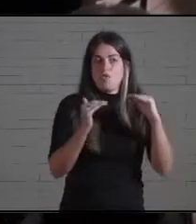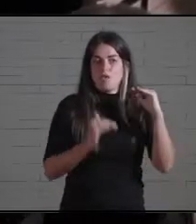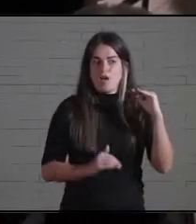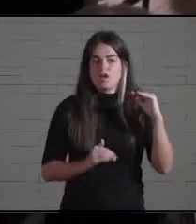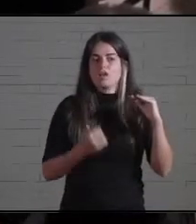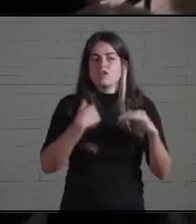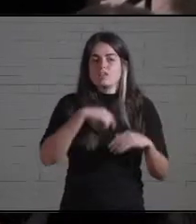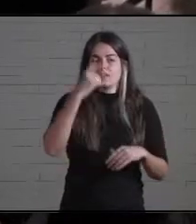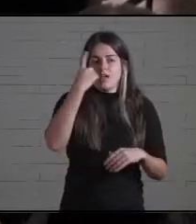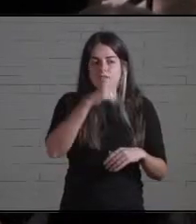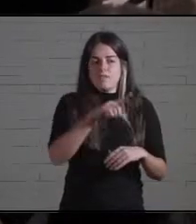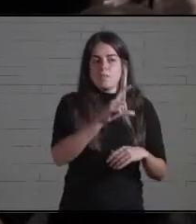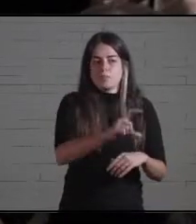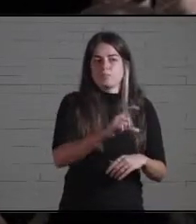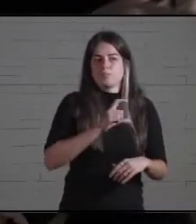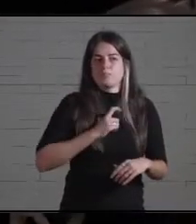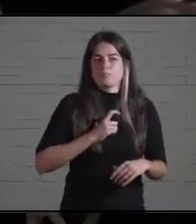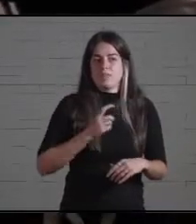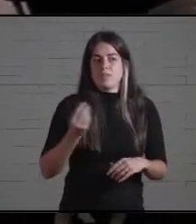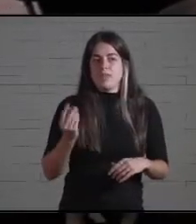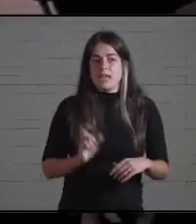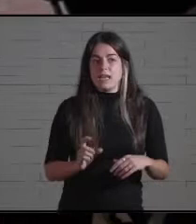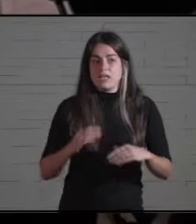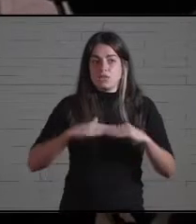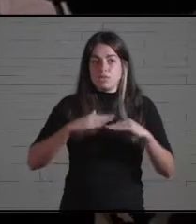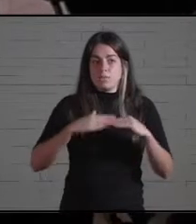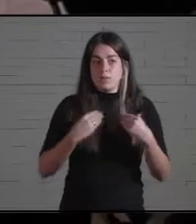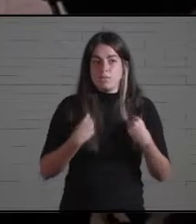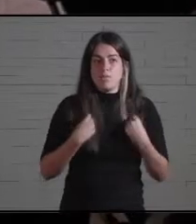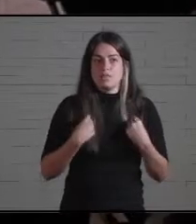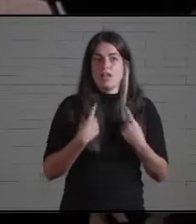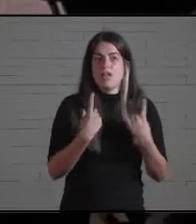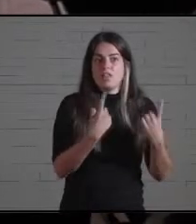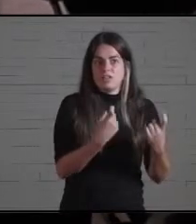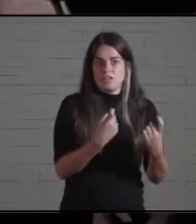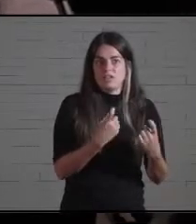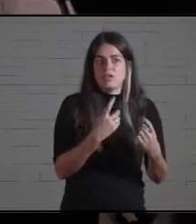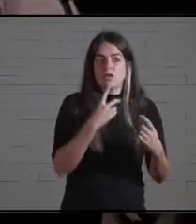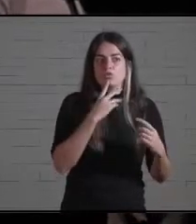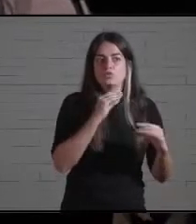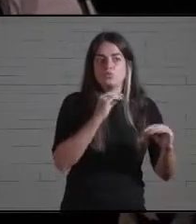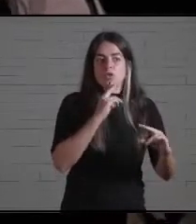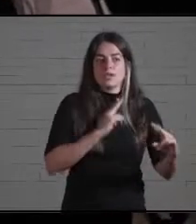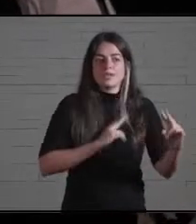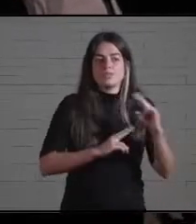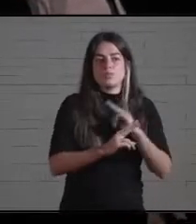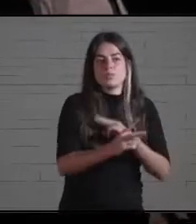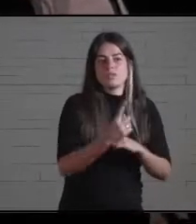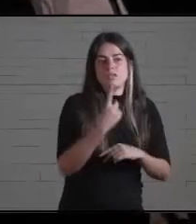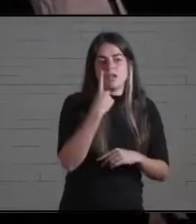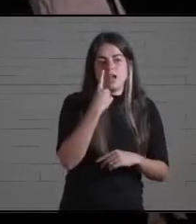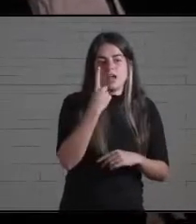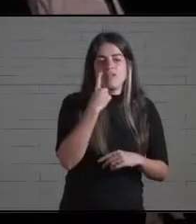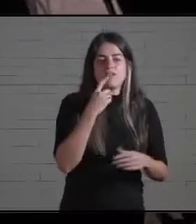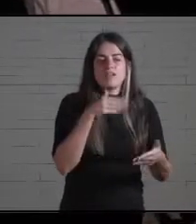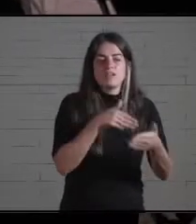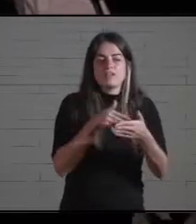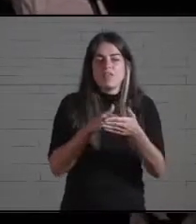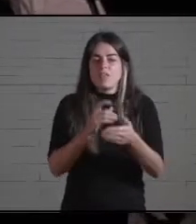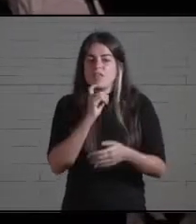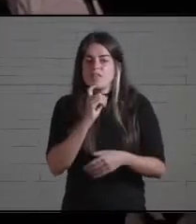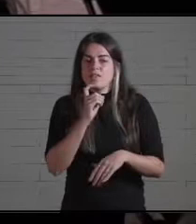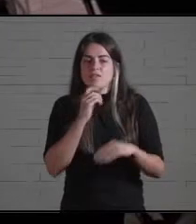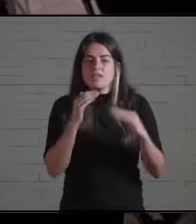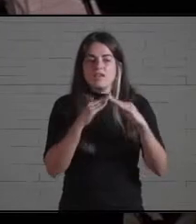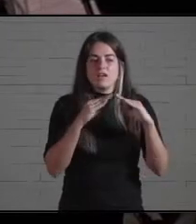potenciales beneficiarias del ingreso mínimo vital, y su respuesta en cuanto a qué dificultad tiene su hogar para llegar a